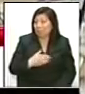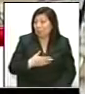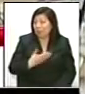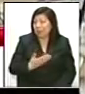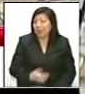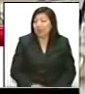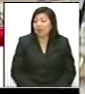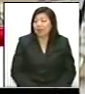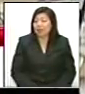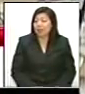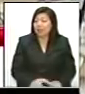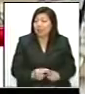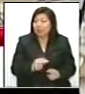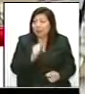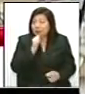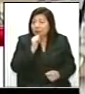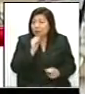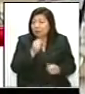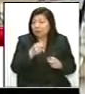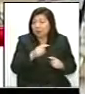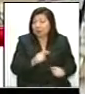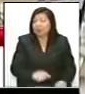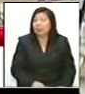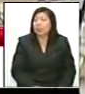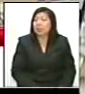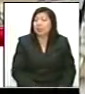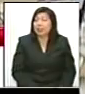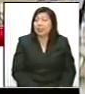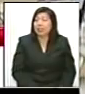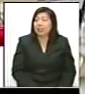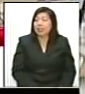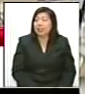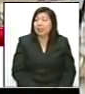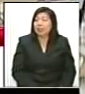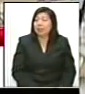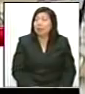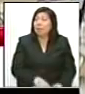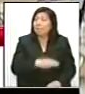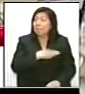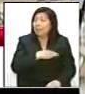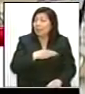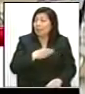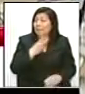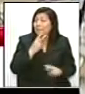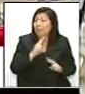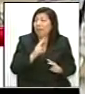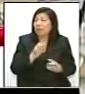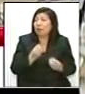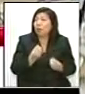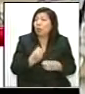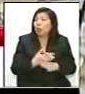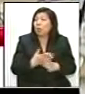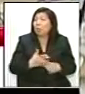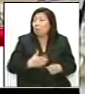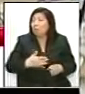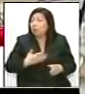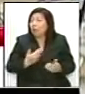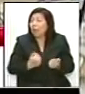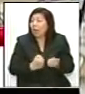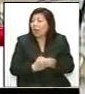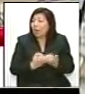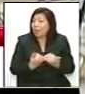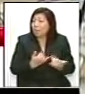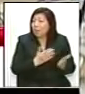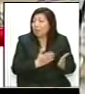hacer una sesión reservada, si usted lo permite, obviamente, señor presidente, en el ámbito del Ministerio del Interior, para ver la forma como podríamos colaborar en